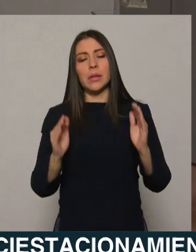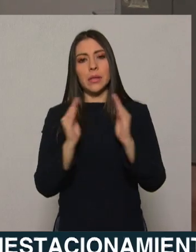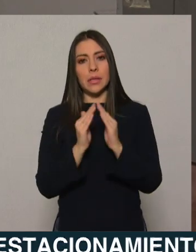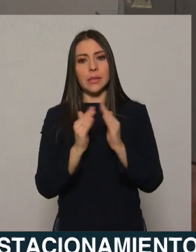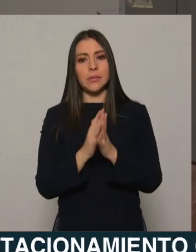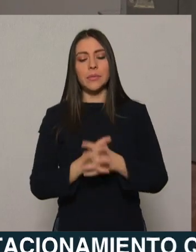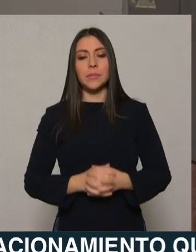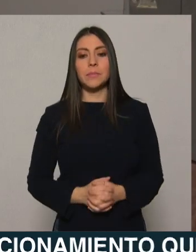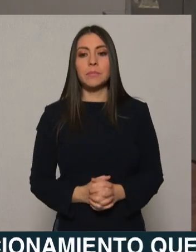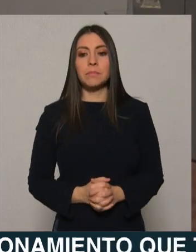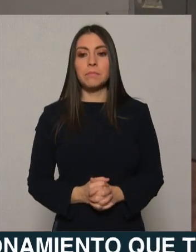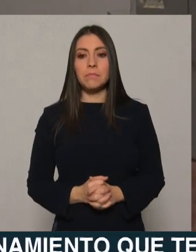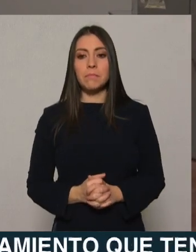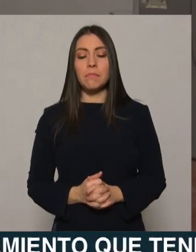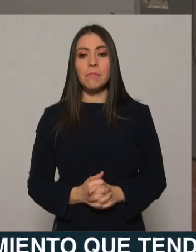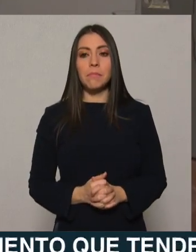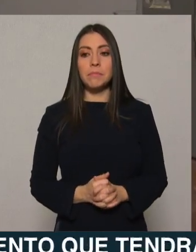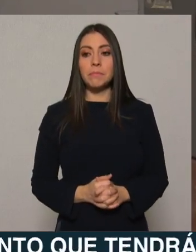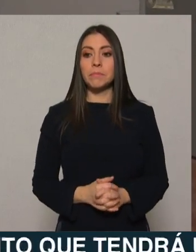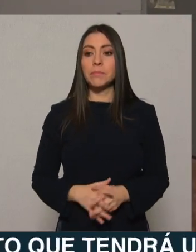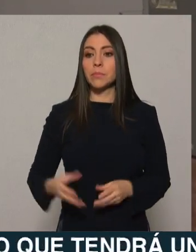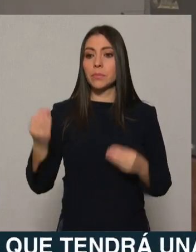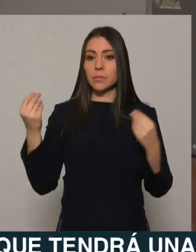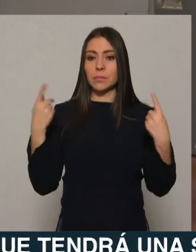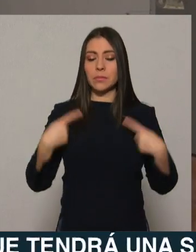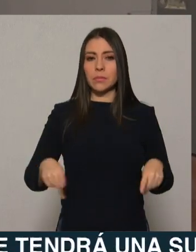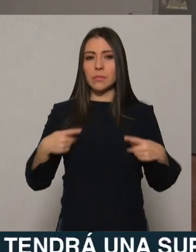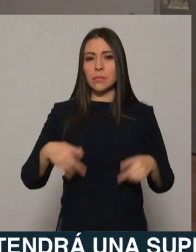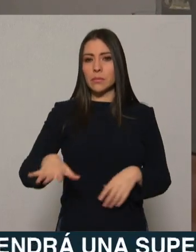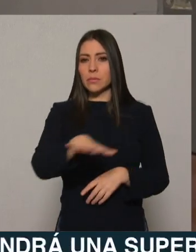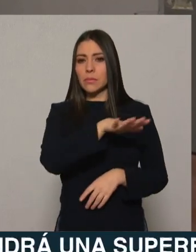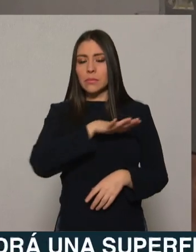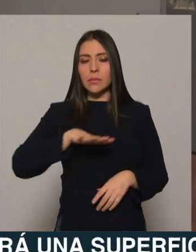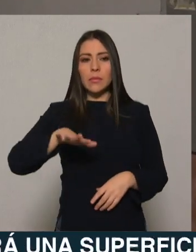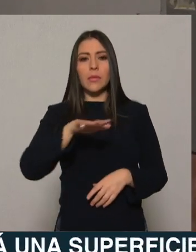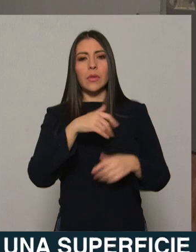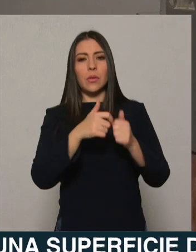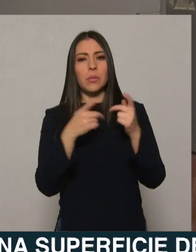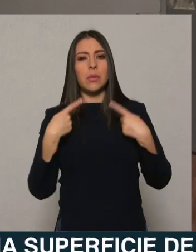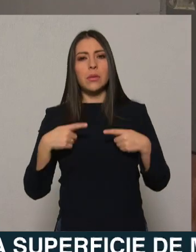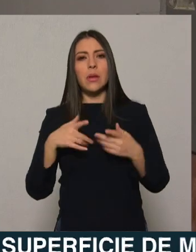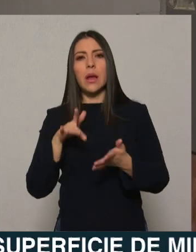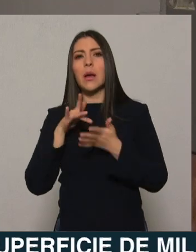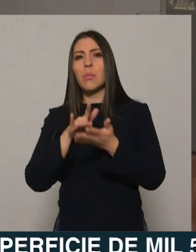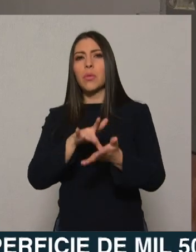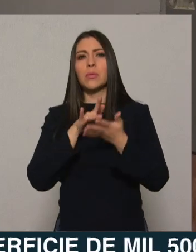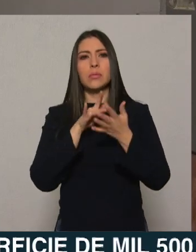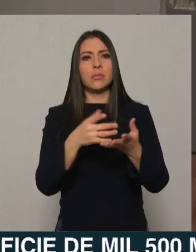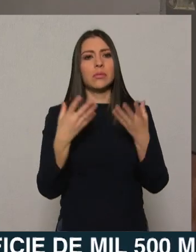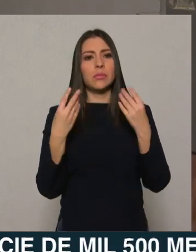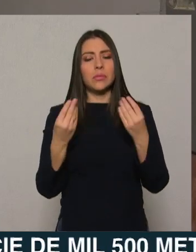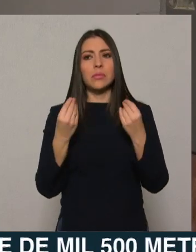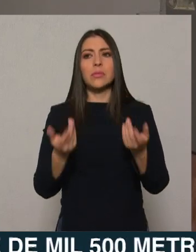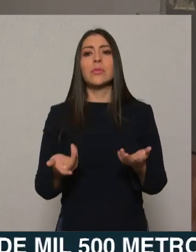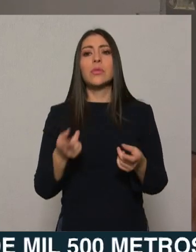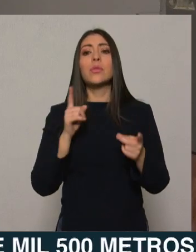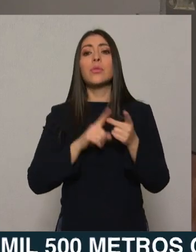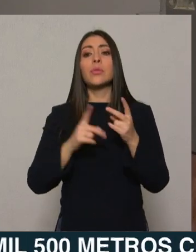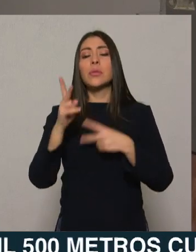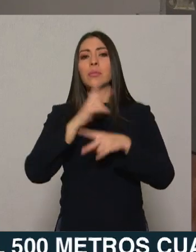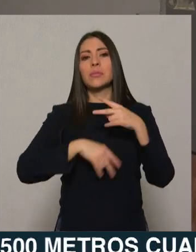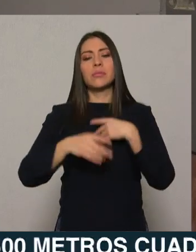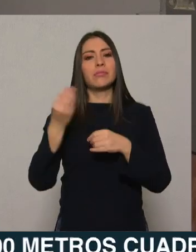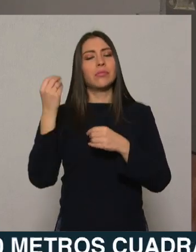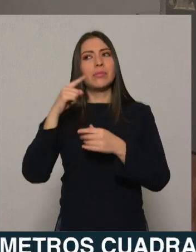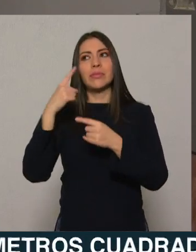de la sociedad civil bastante, ayuda de gente que... ¿De dónde salió? Pues de todos lados, ¿no? Pero